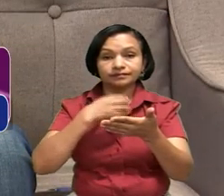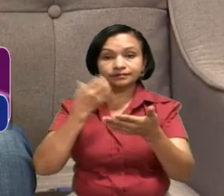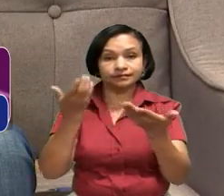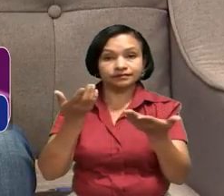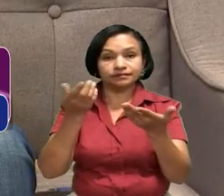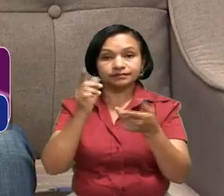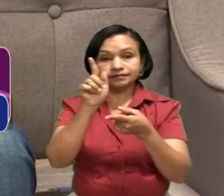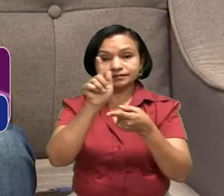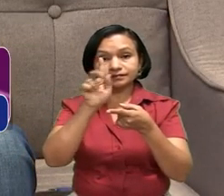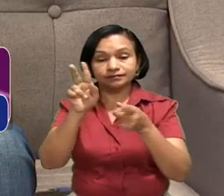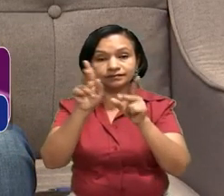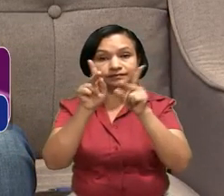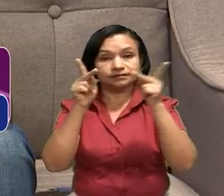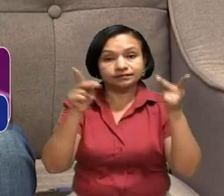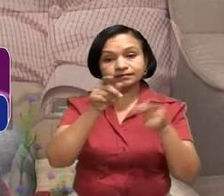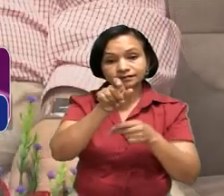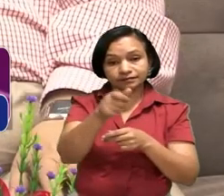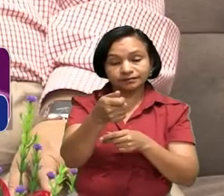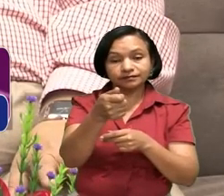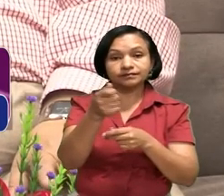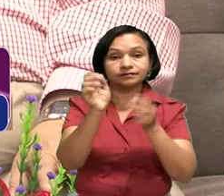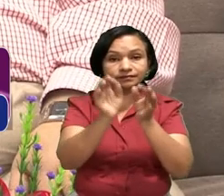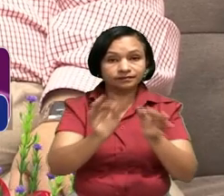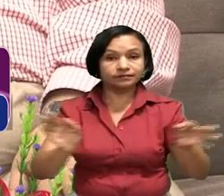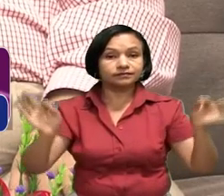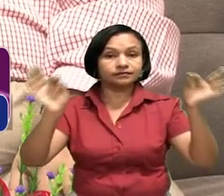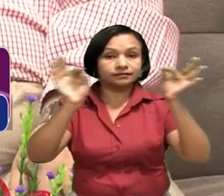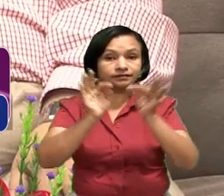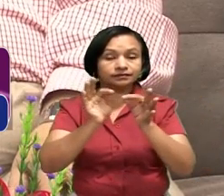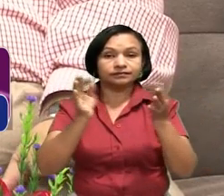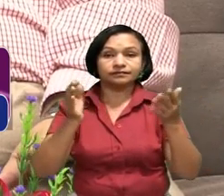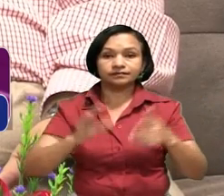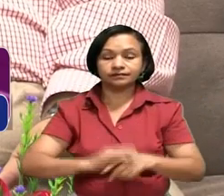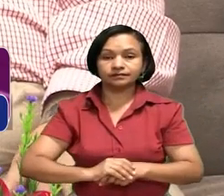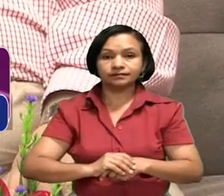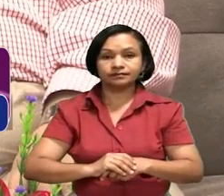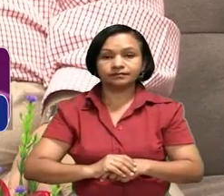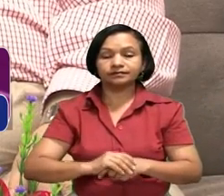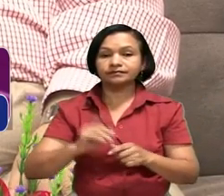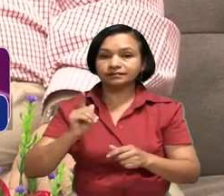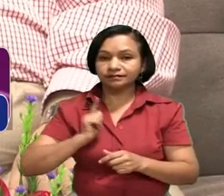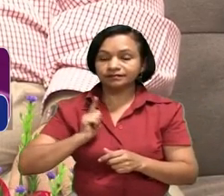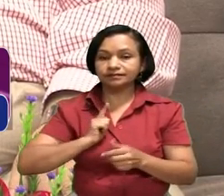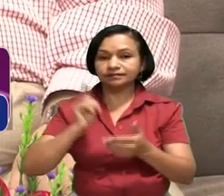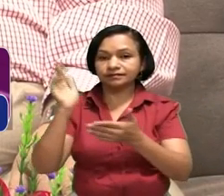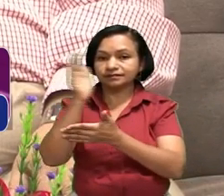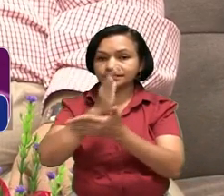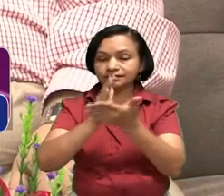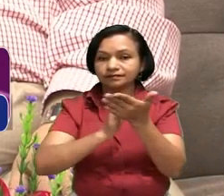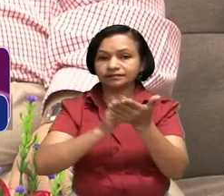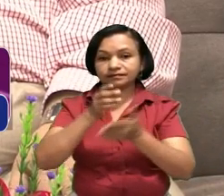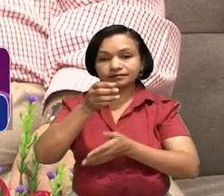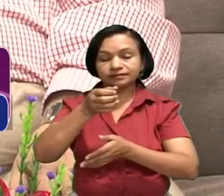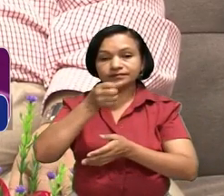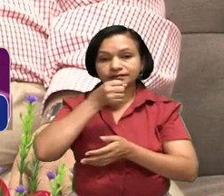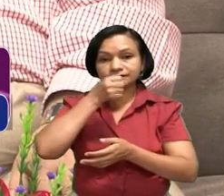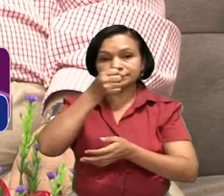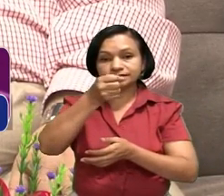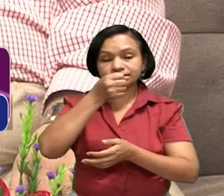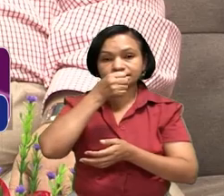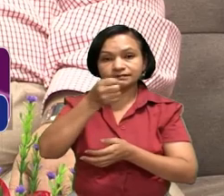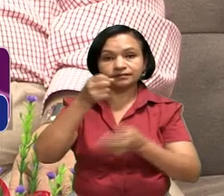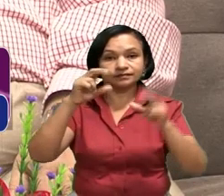es tan necesario en nuestro medio pero hay periodistas en este país de